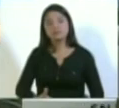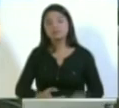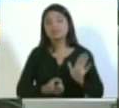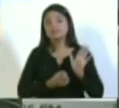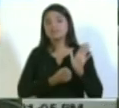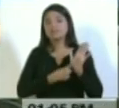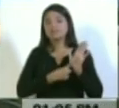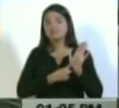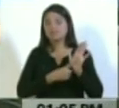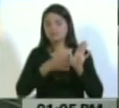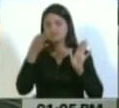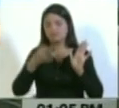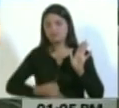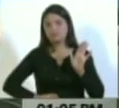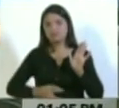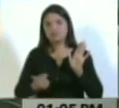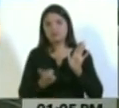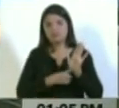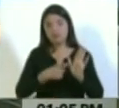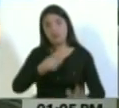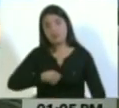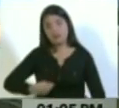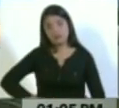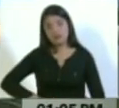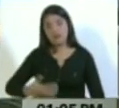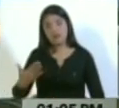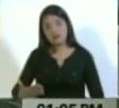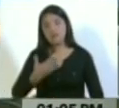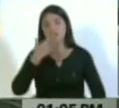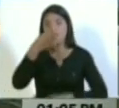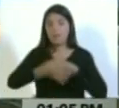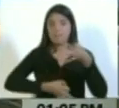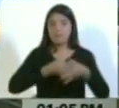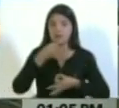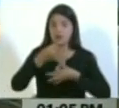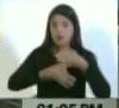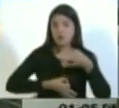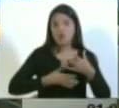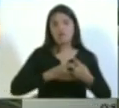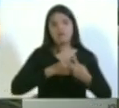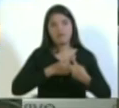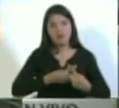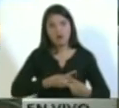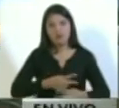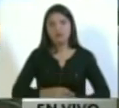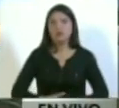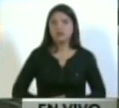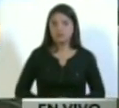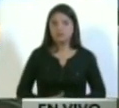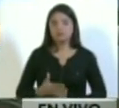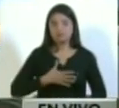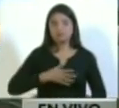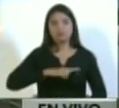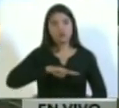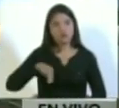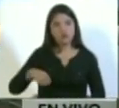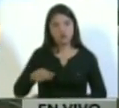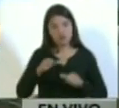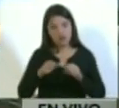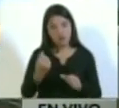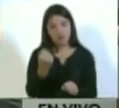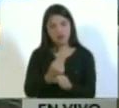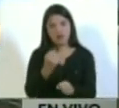a cabalidad lo que el señor Presidente de la República ha dicho con mucha voluntad. Nosotros seguimos